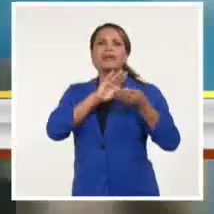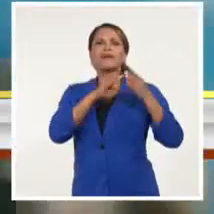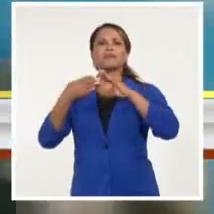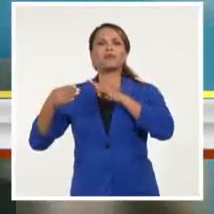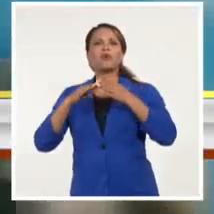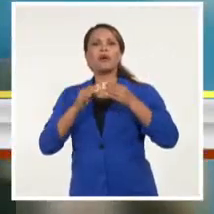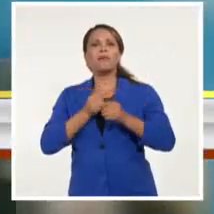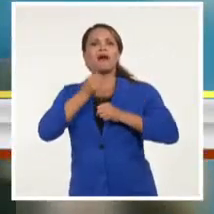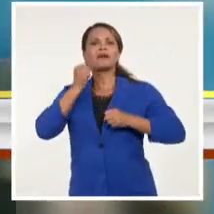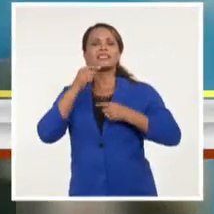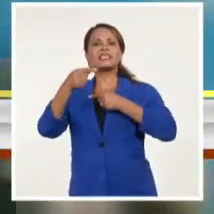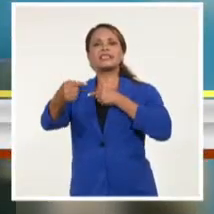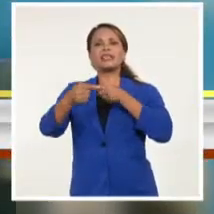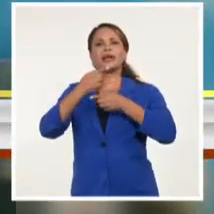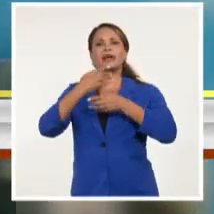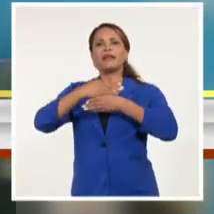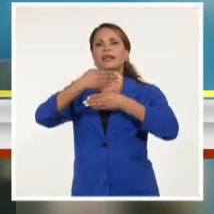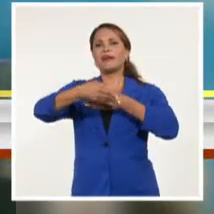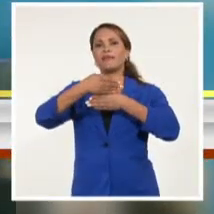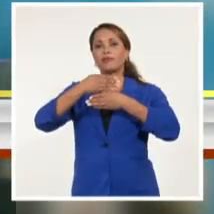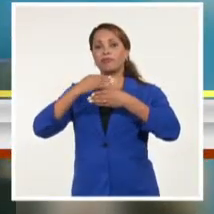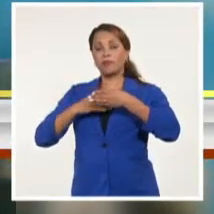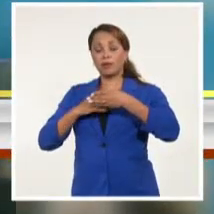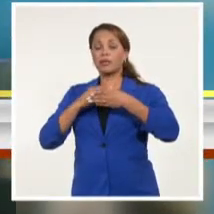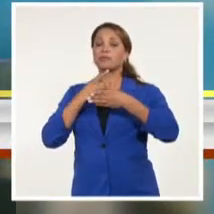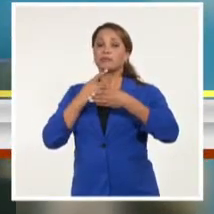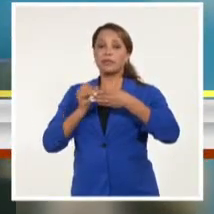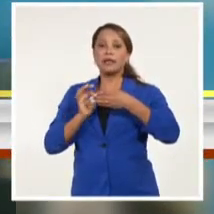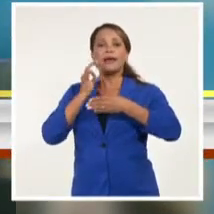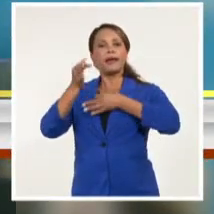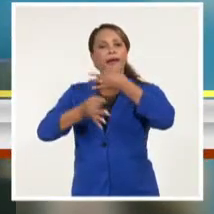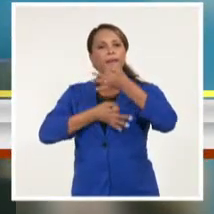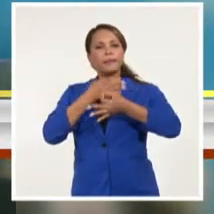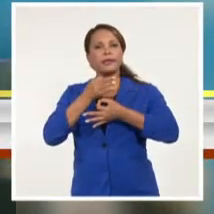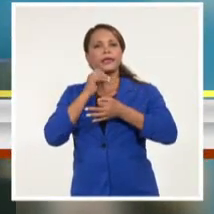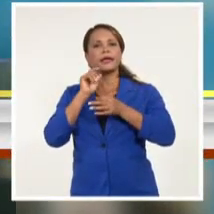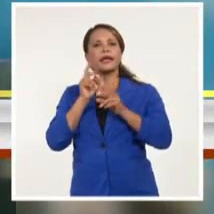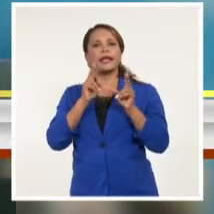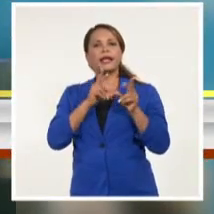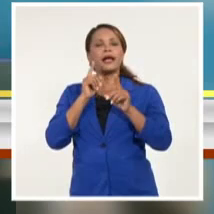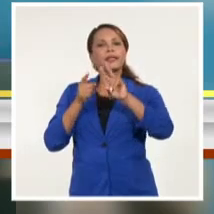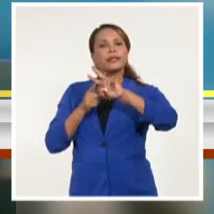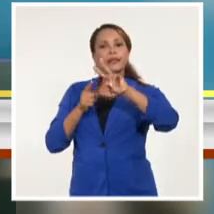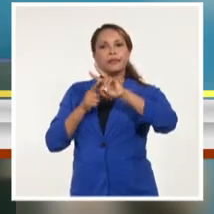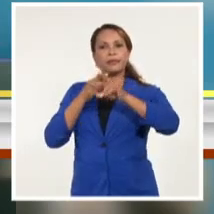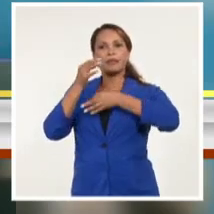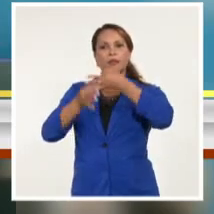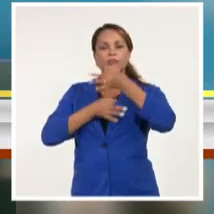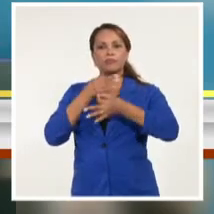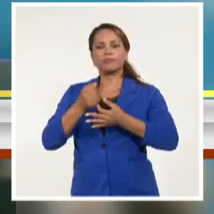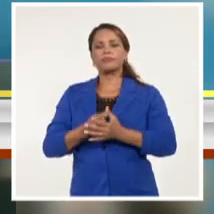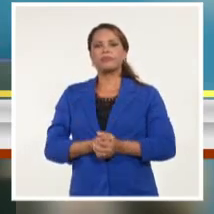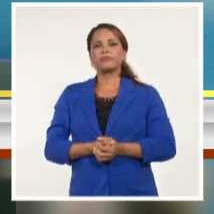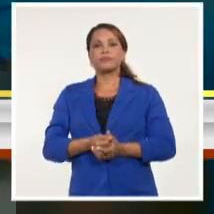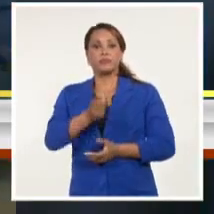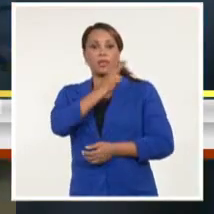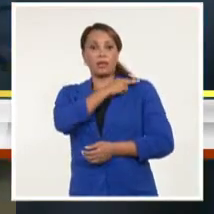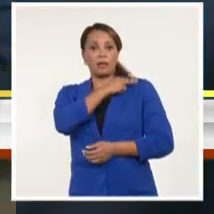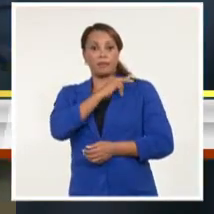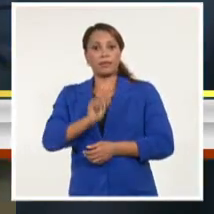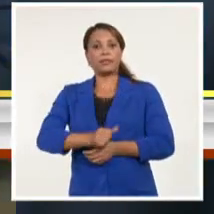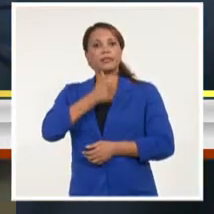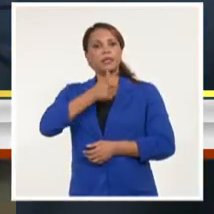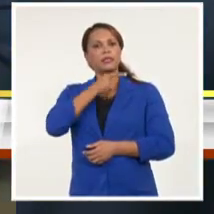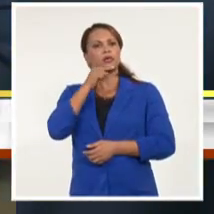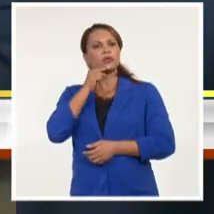armados cerca de la frontera de los miembros de la CEI, según el canal de televisión Rosilla 24. El mandatario ruso